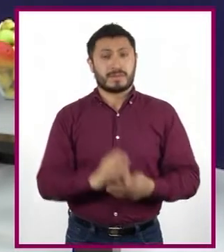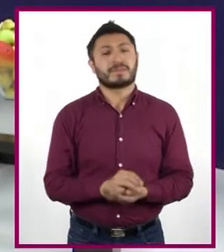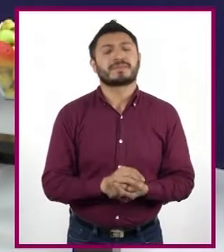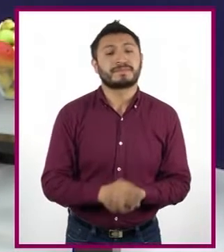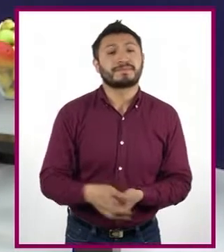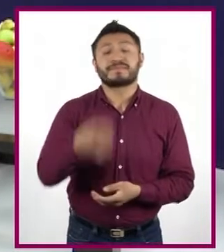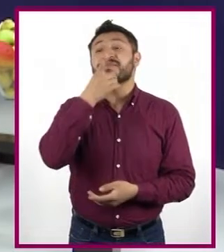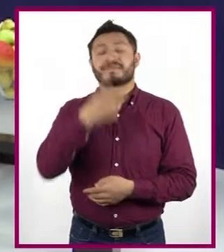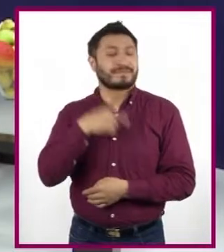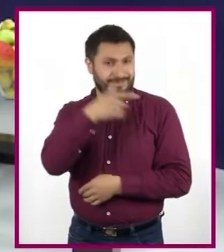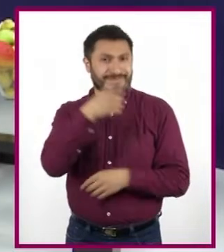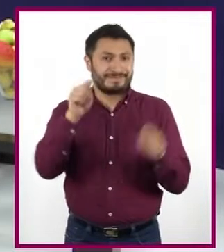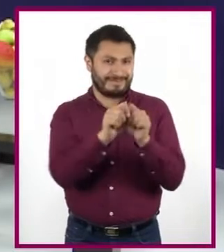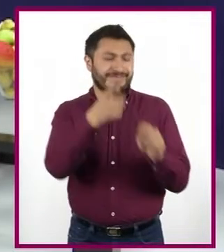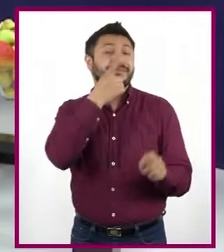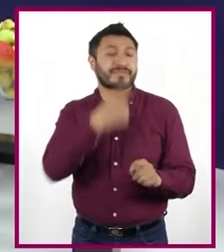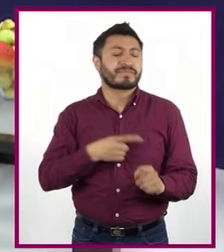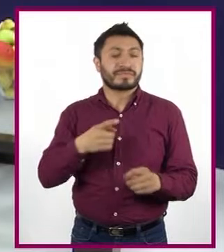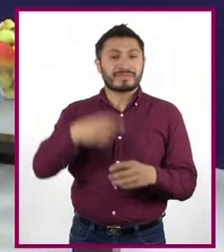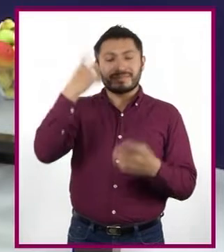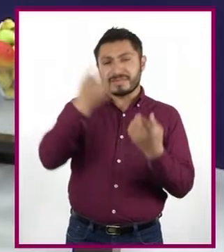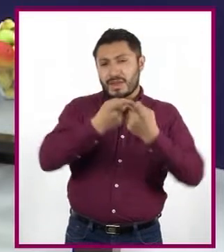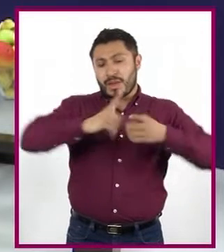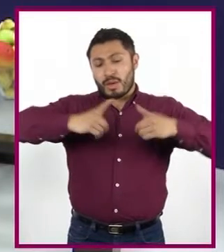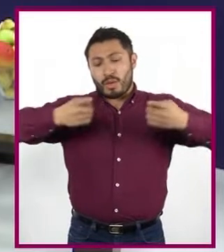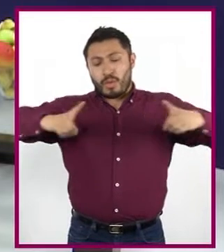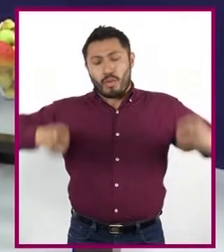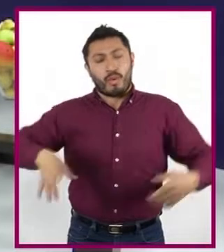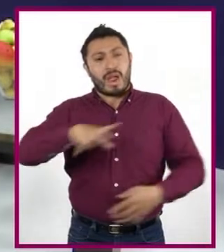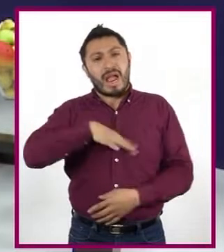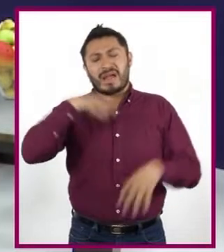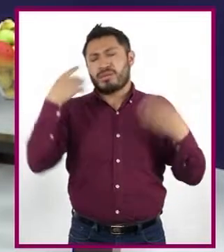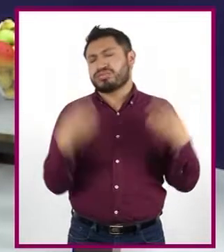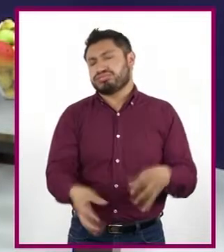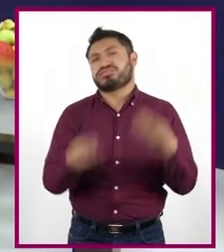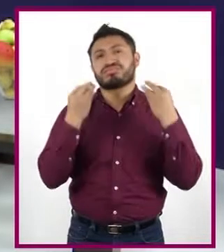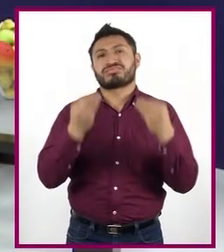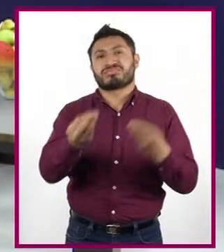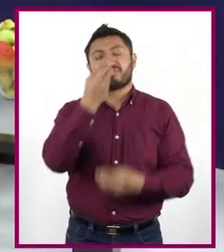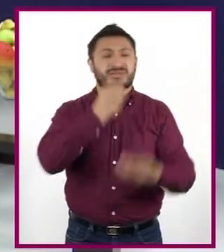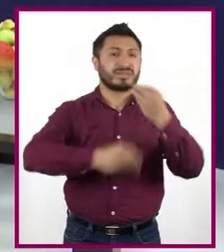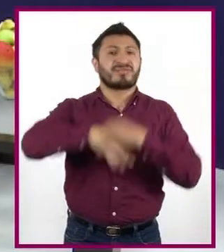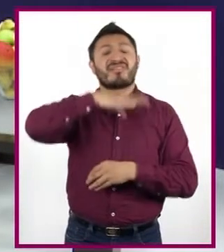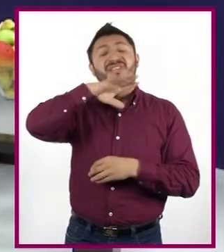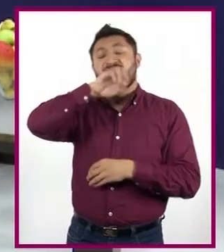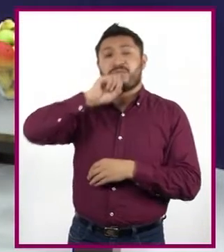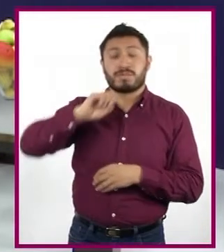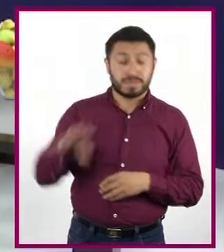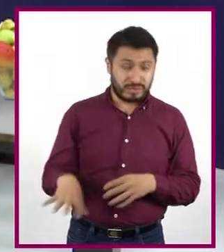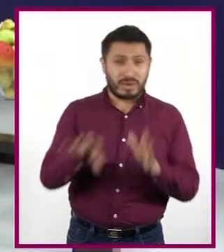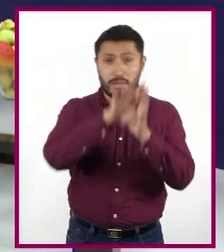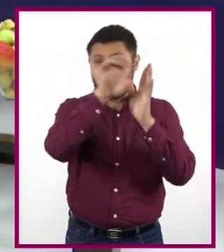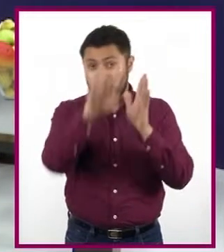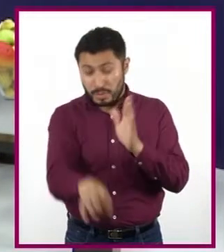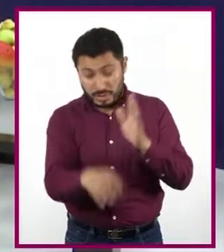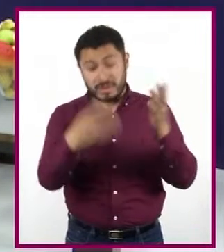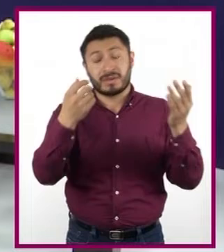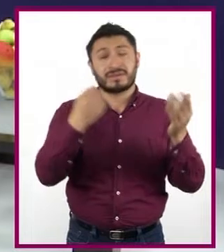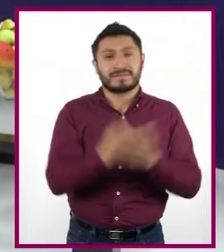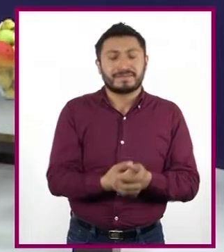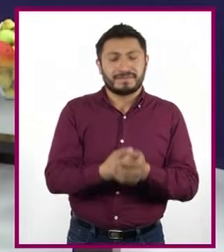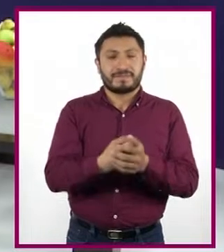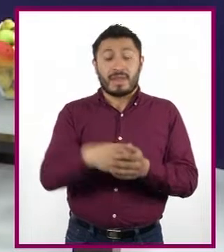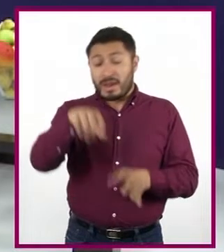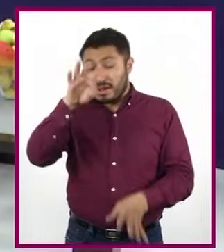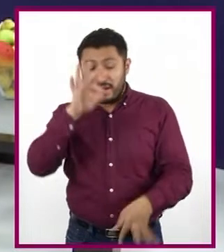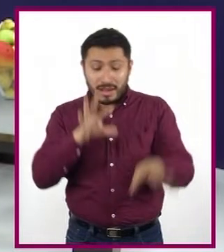Me contó que en todo este proceso hay desperdicio de alimentos. Por ejemplo, cuando se